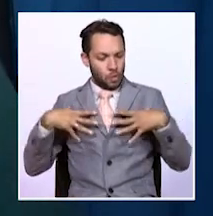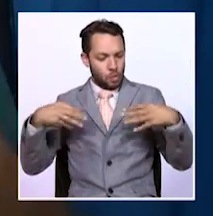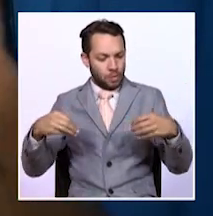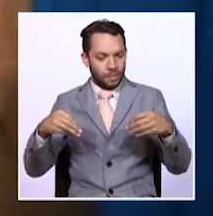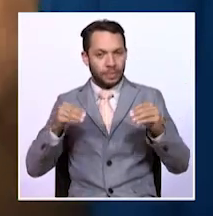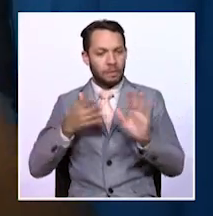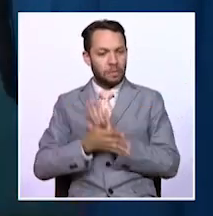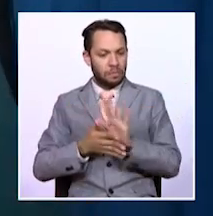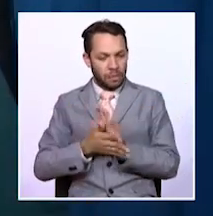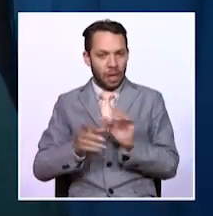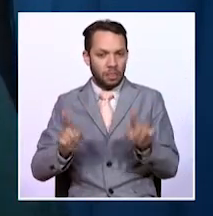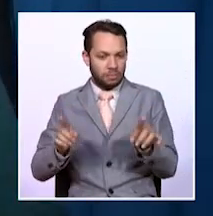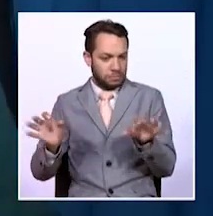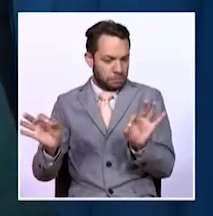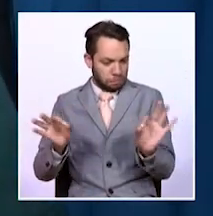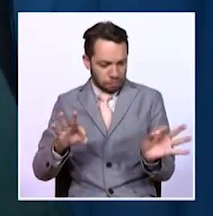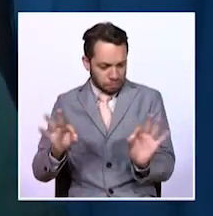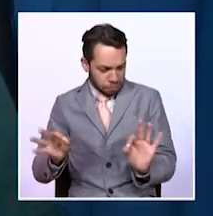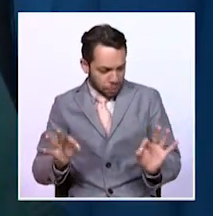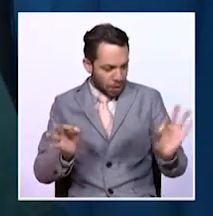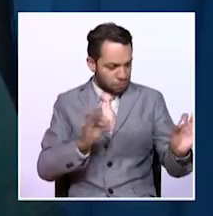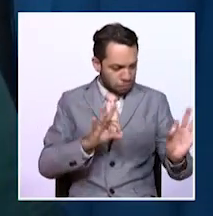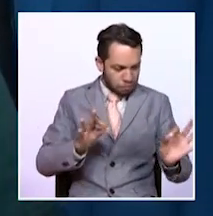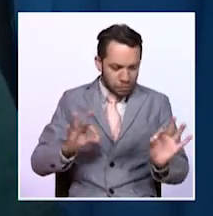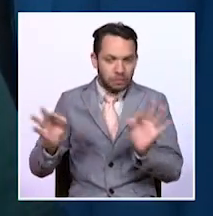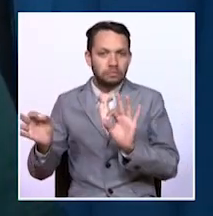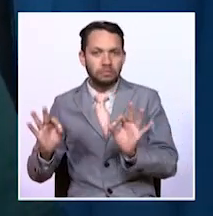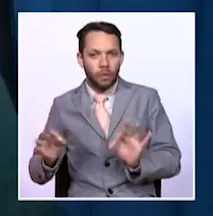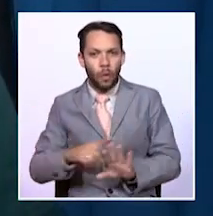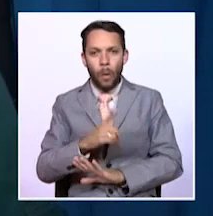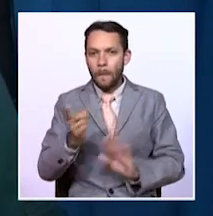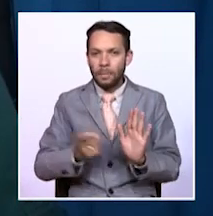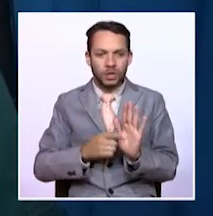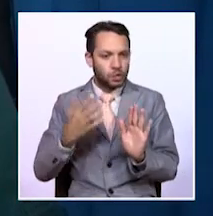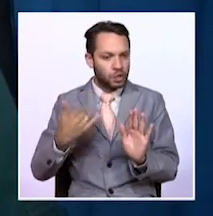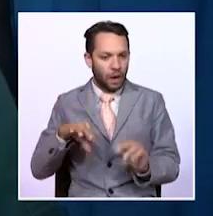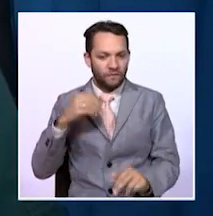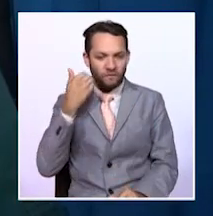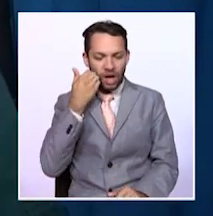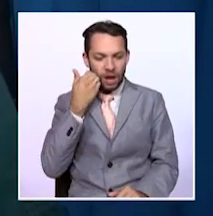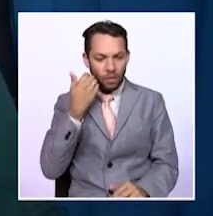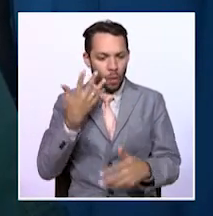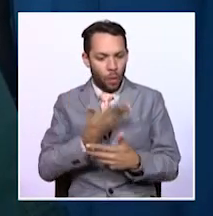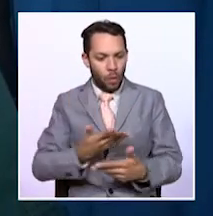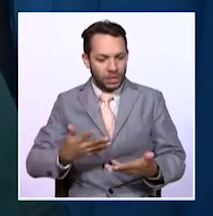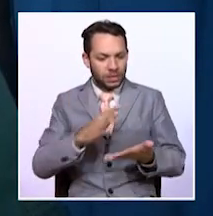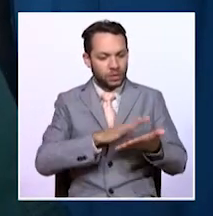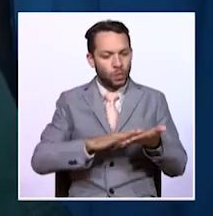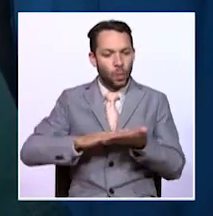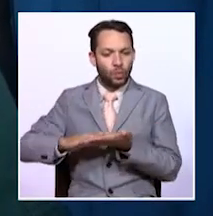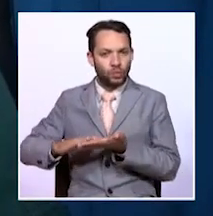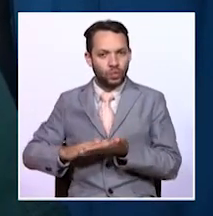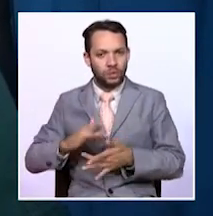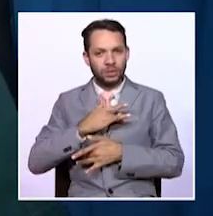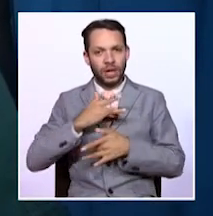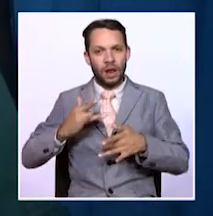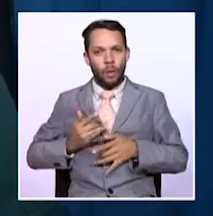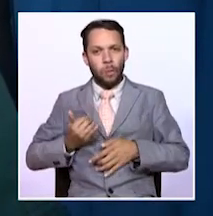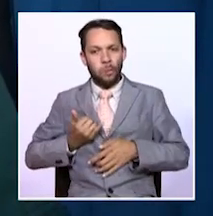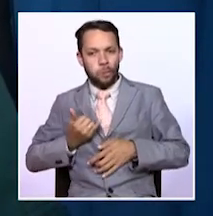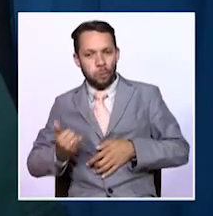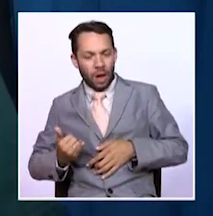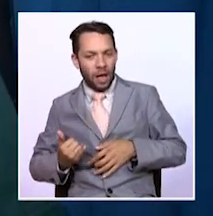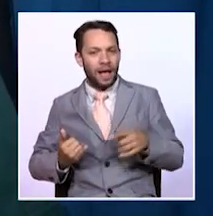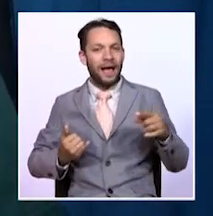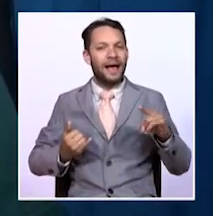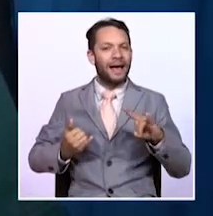dicho, un chequeo ecográfico completo de todos sus órganos, y en ello empezamos a encontrar